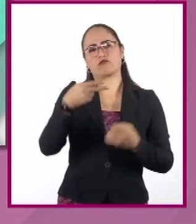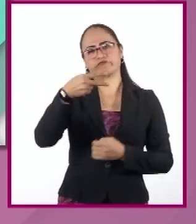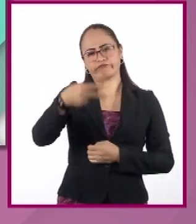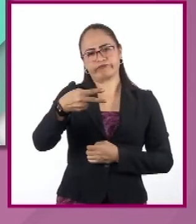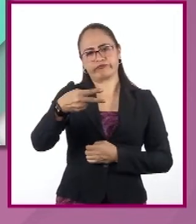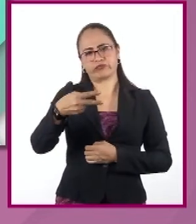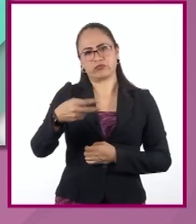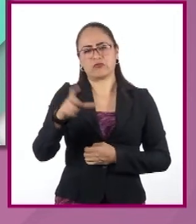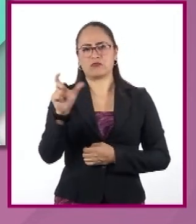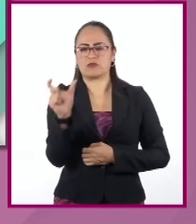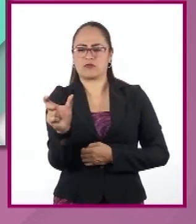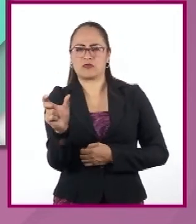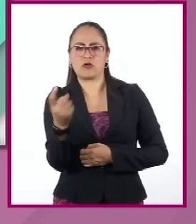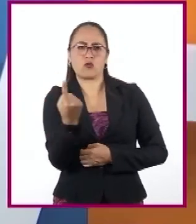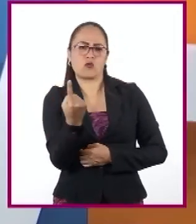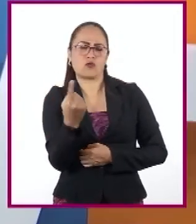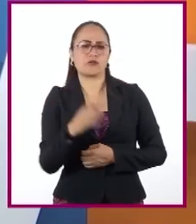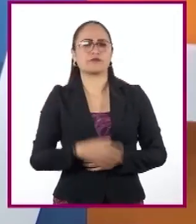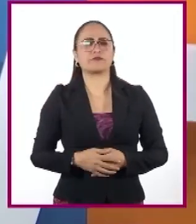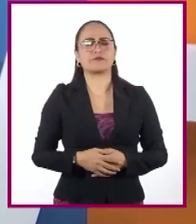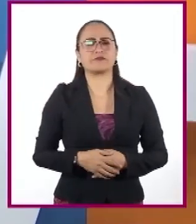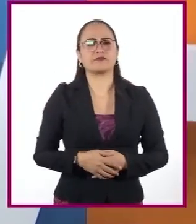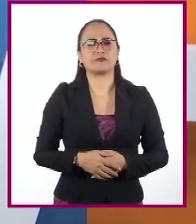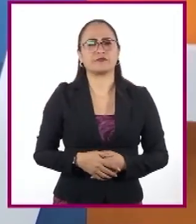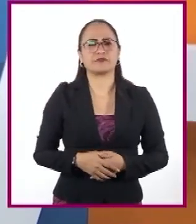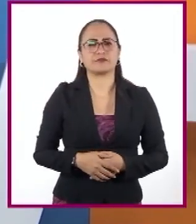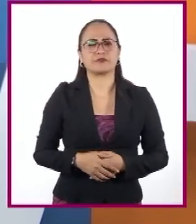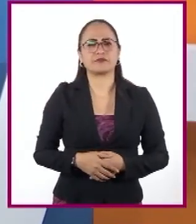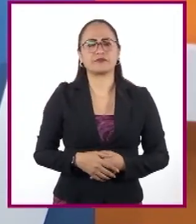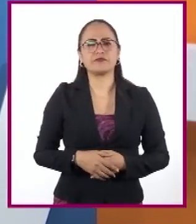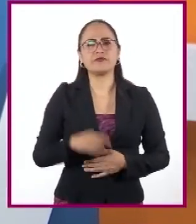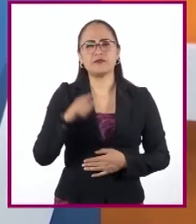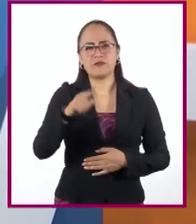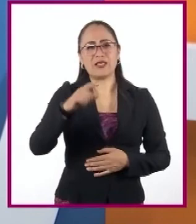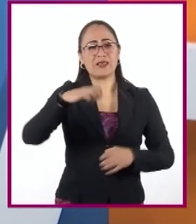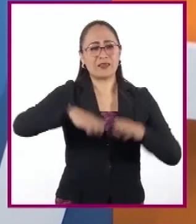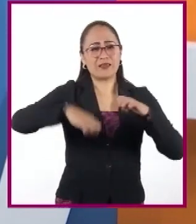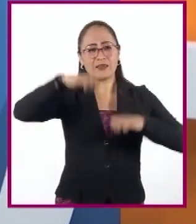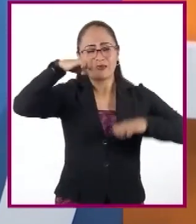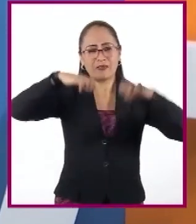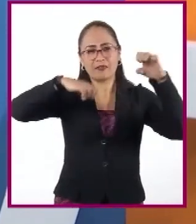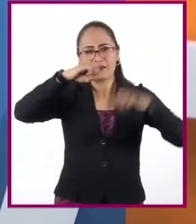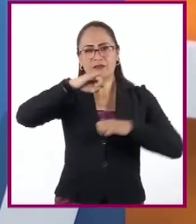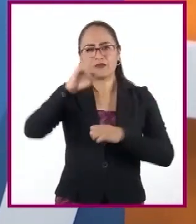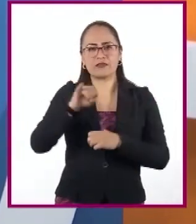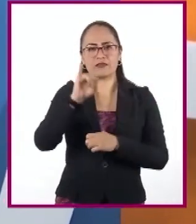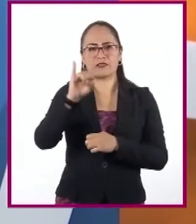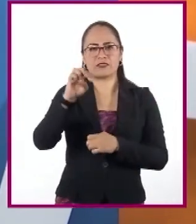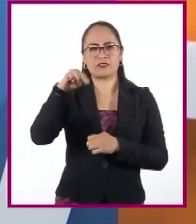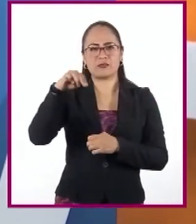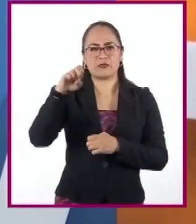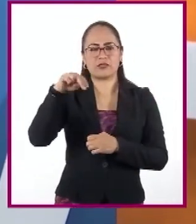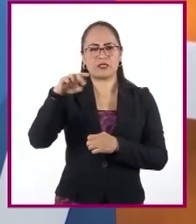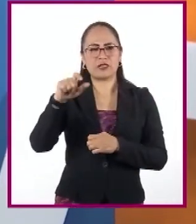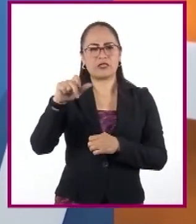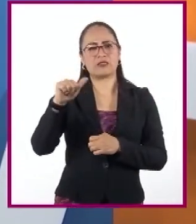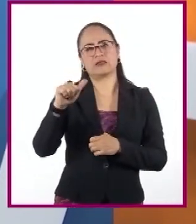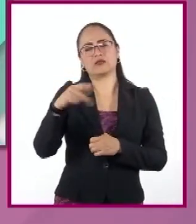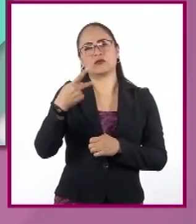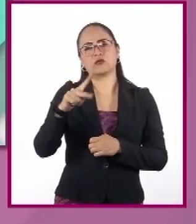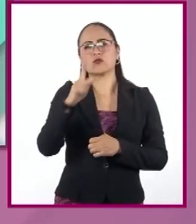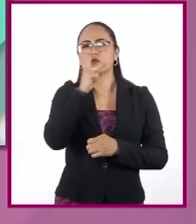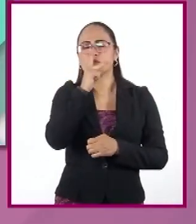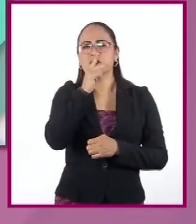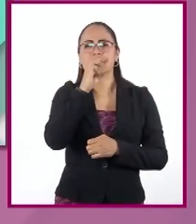únicamente por una constante. En el planteamiento de las edades de Jimena y sus papás, la ecuación resultante